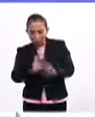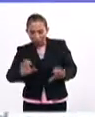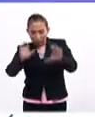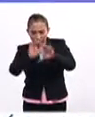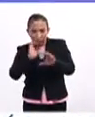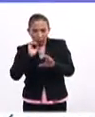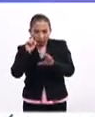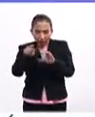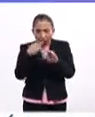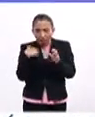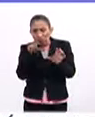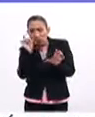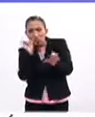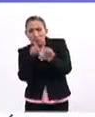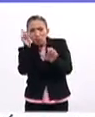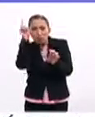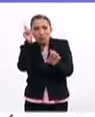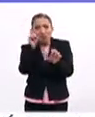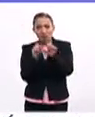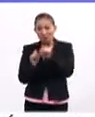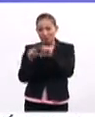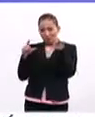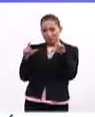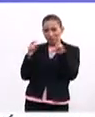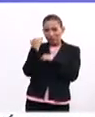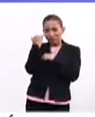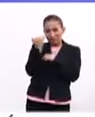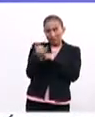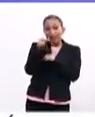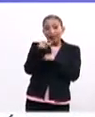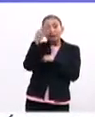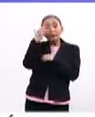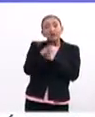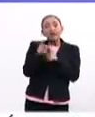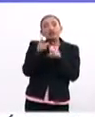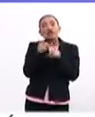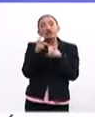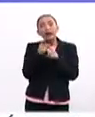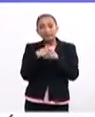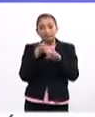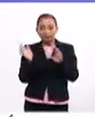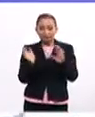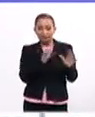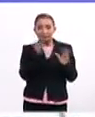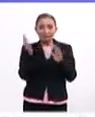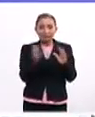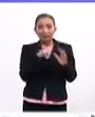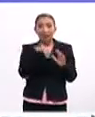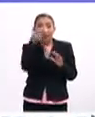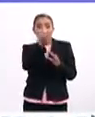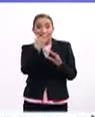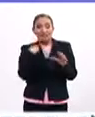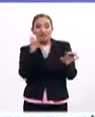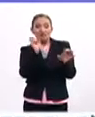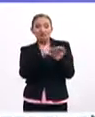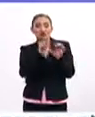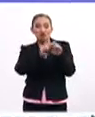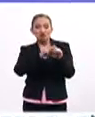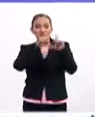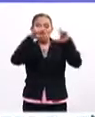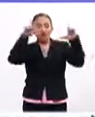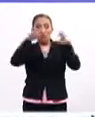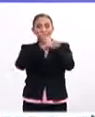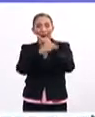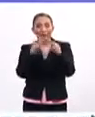digitales interactivos, pues la idea es que sepa en qué momento puede utilizar